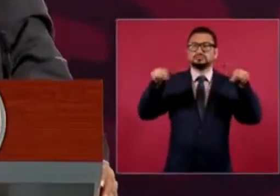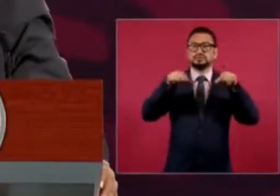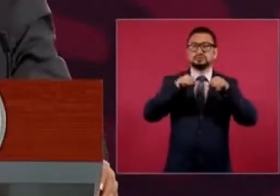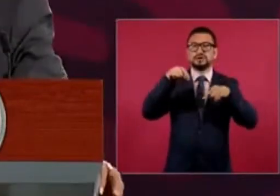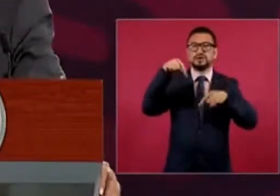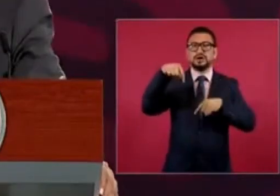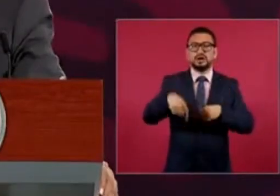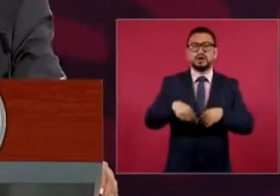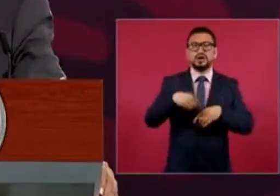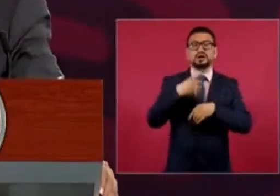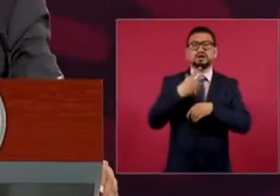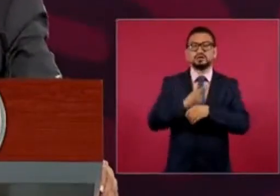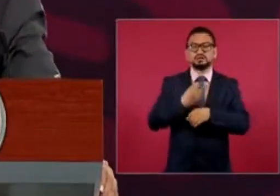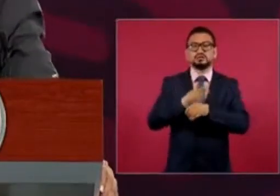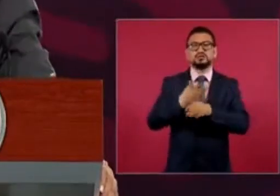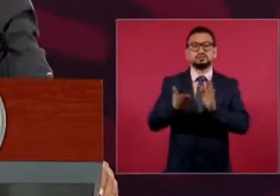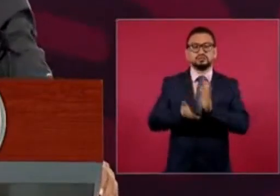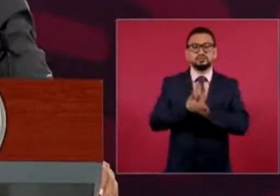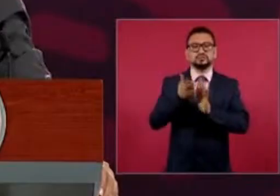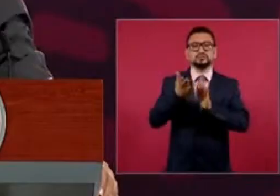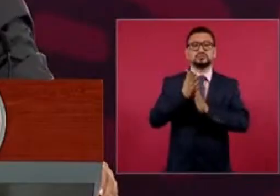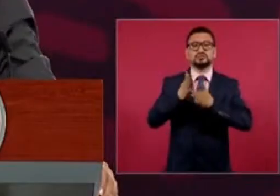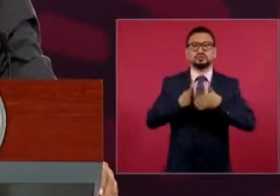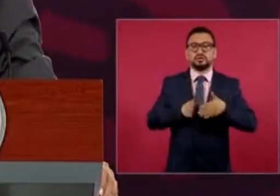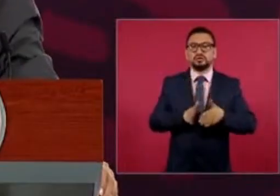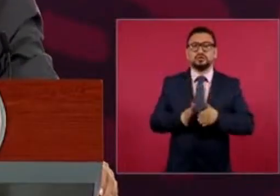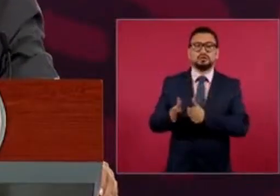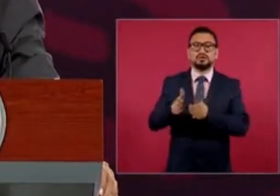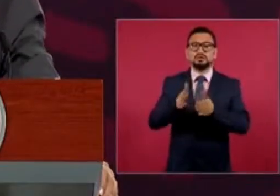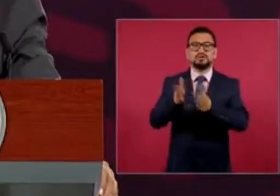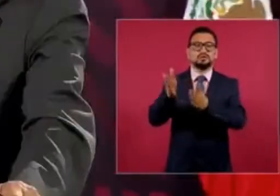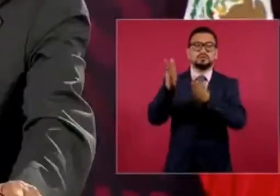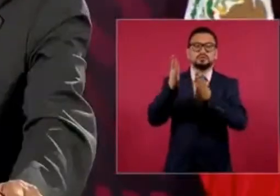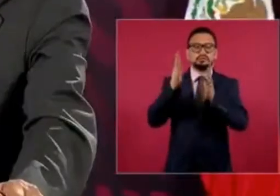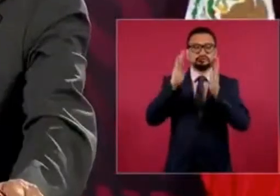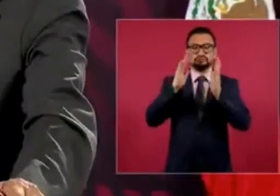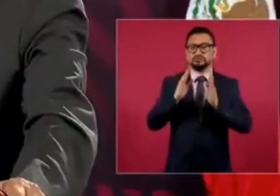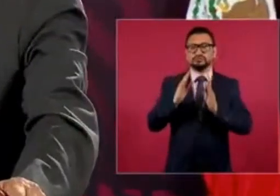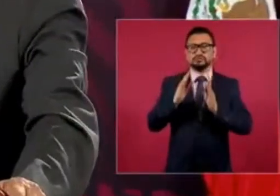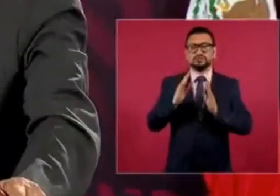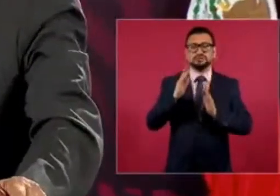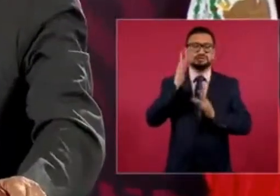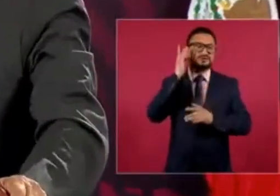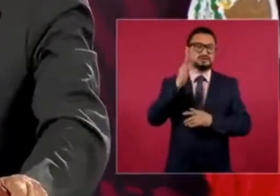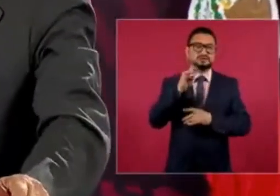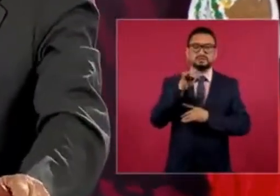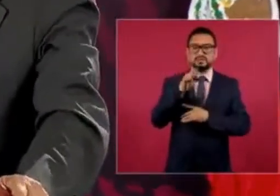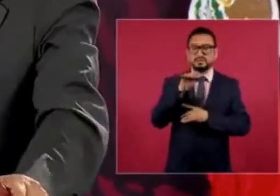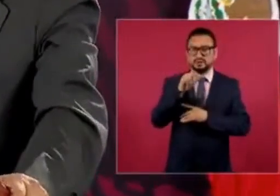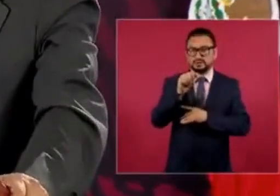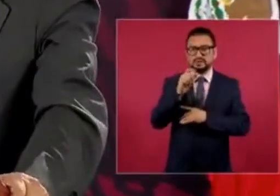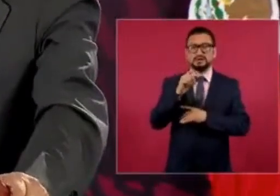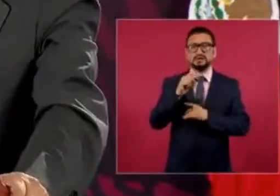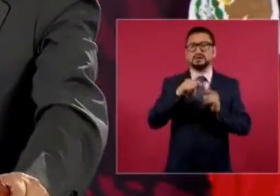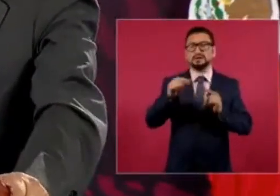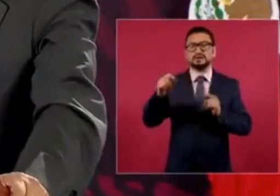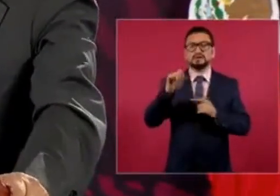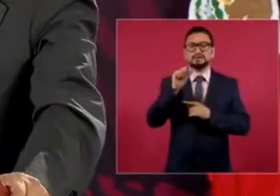aquí se construye el camino de Santa María a San Pablo,